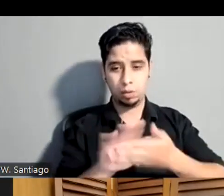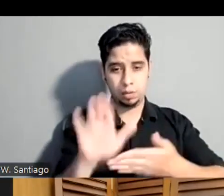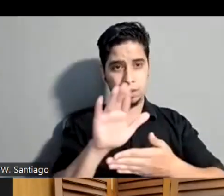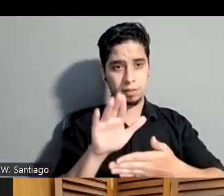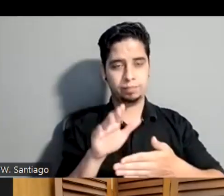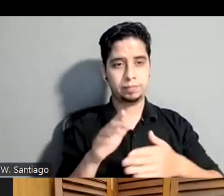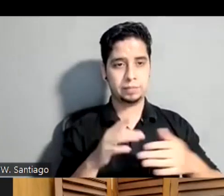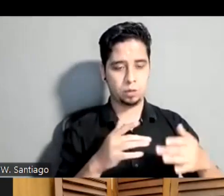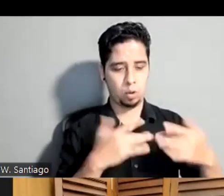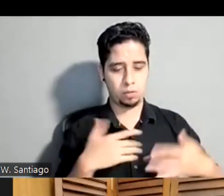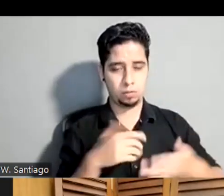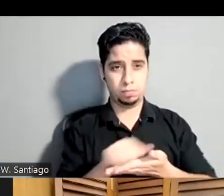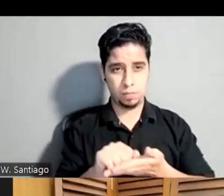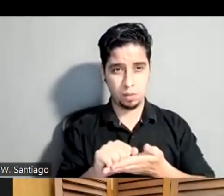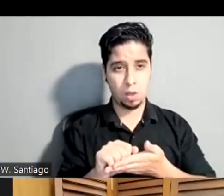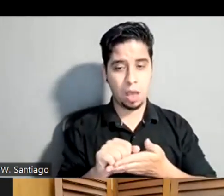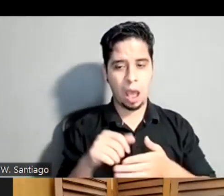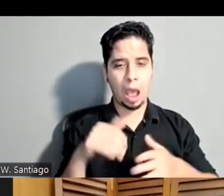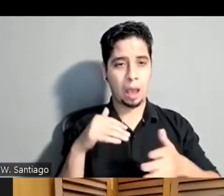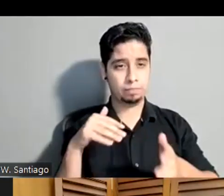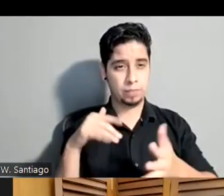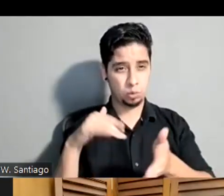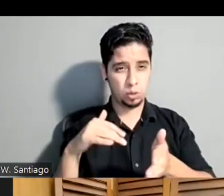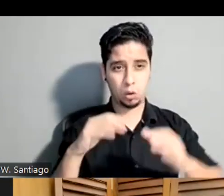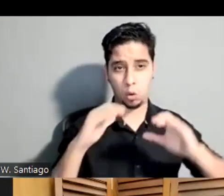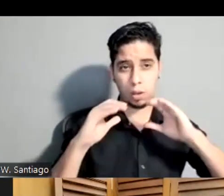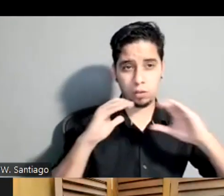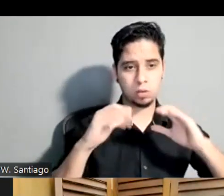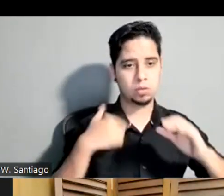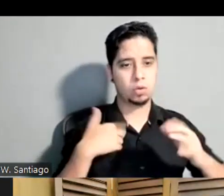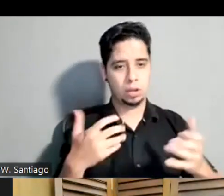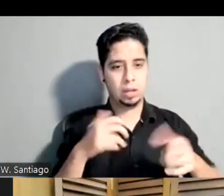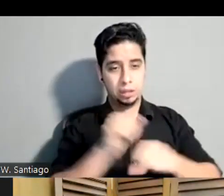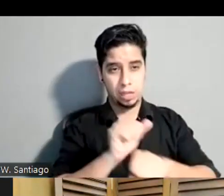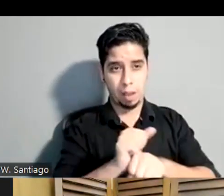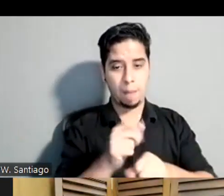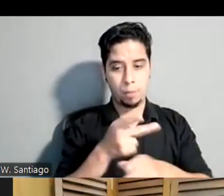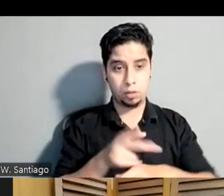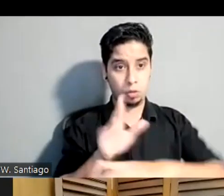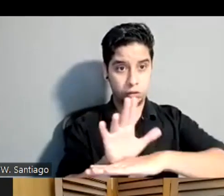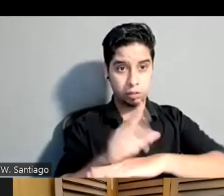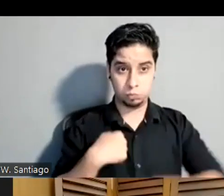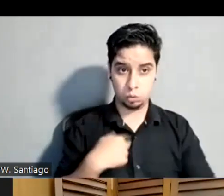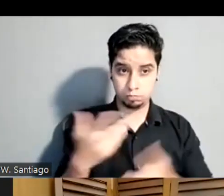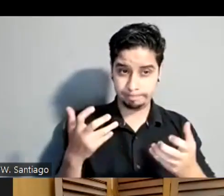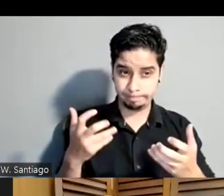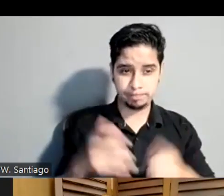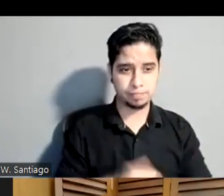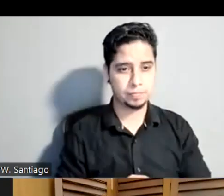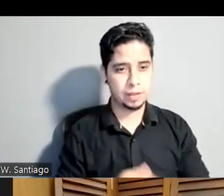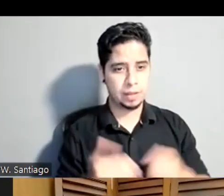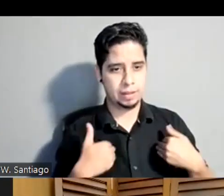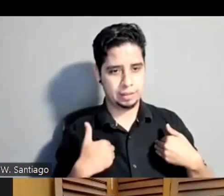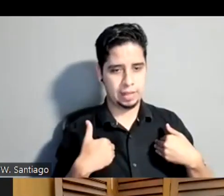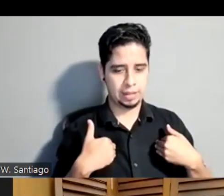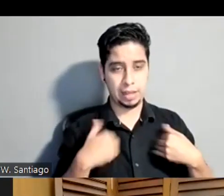estudiar telecomunicaciones. Okay. Porque yo quería trabajar en producción de cine. Oh. Tenía